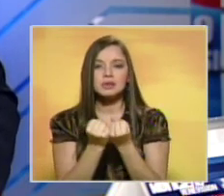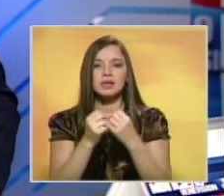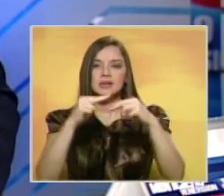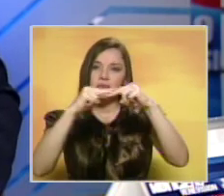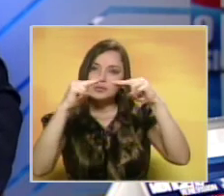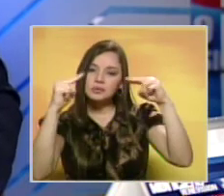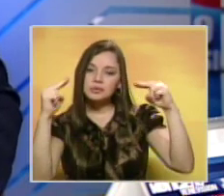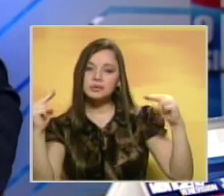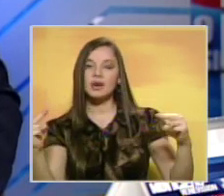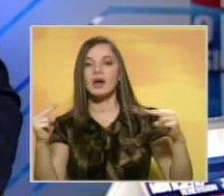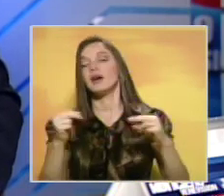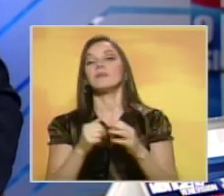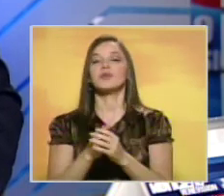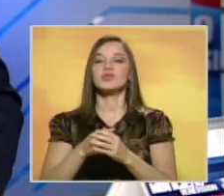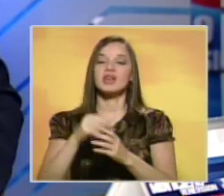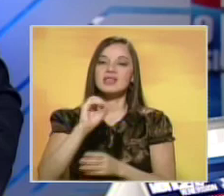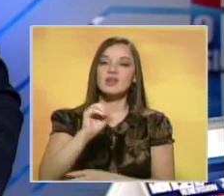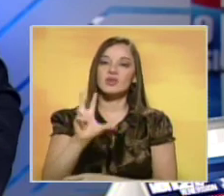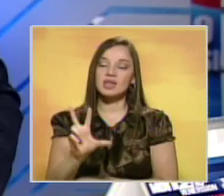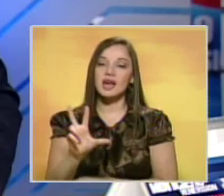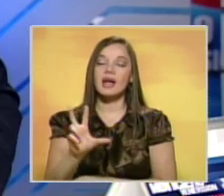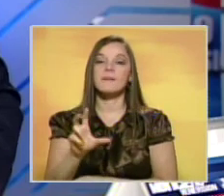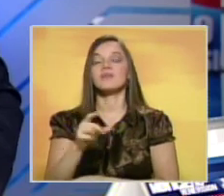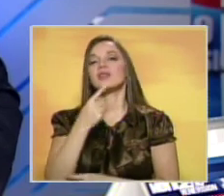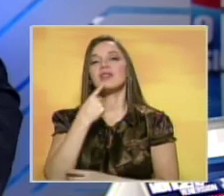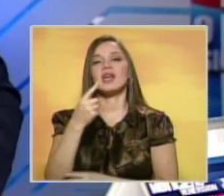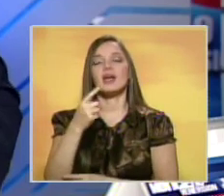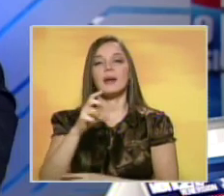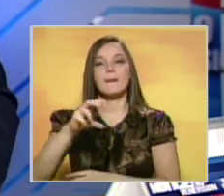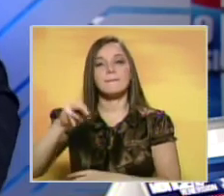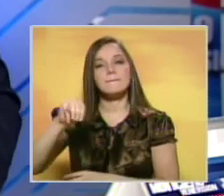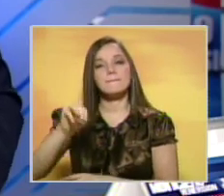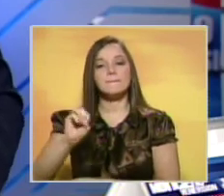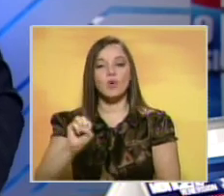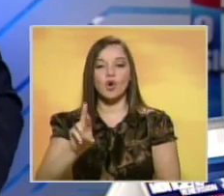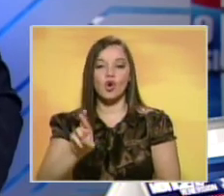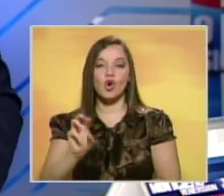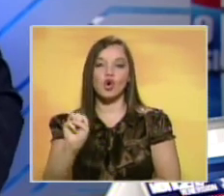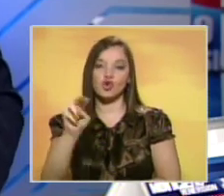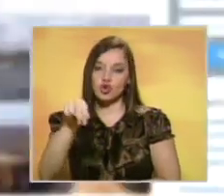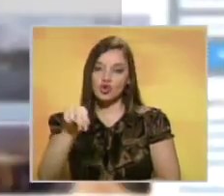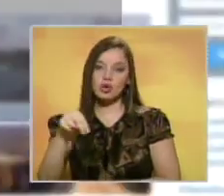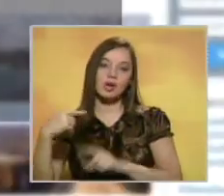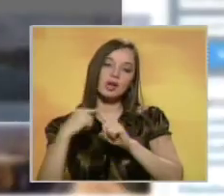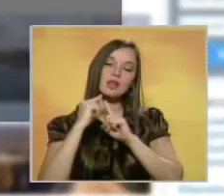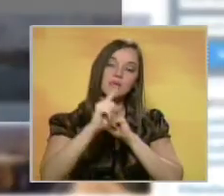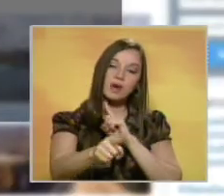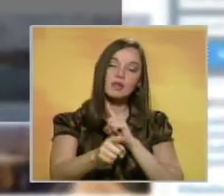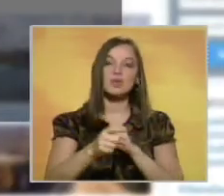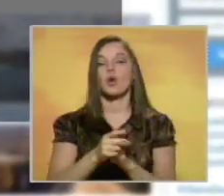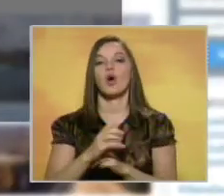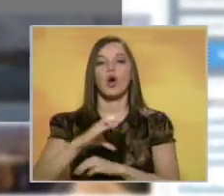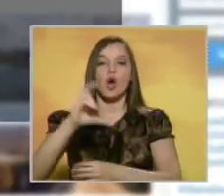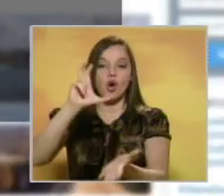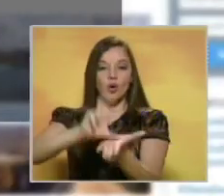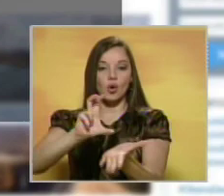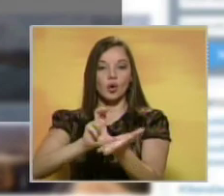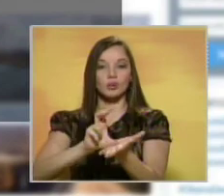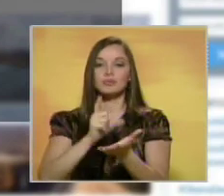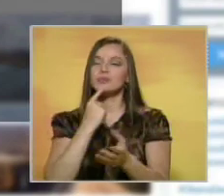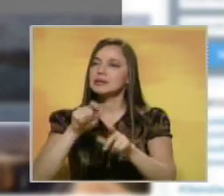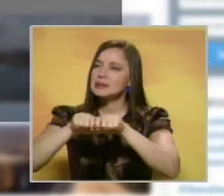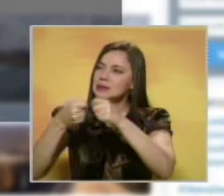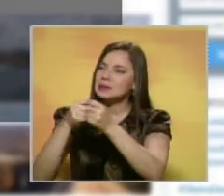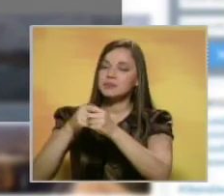Llama, ubicado en la troncal 03 Morón Coro, entre Maicillal y Mirimire. Indicó que en vista del deterioro de la estructura